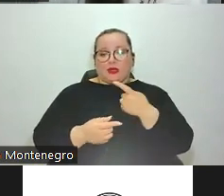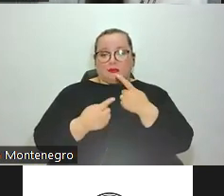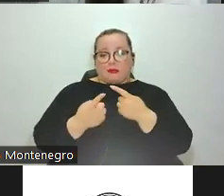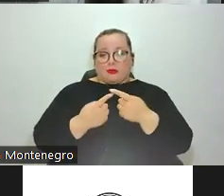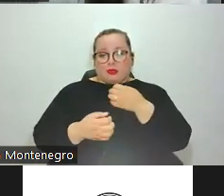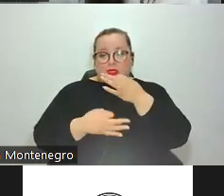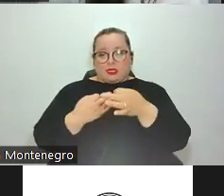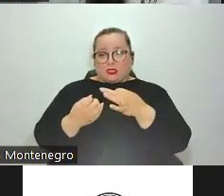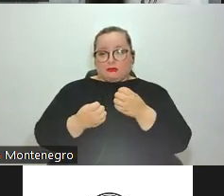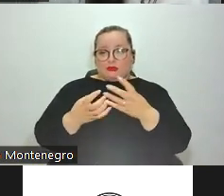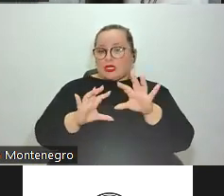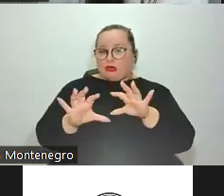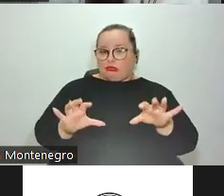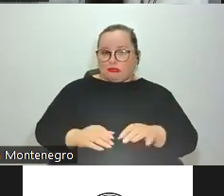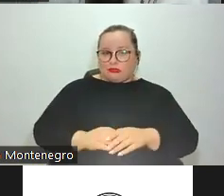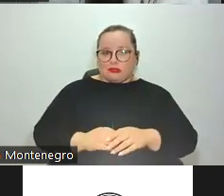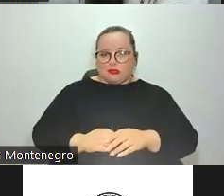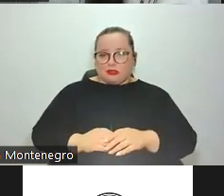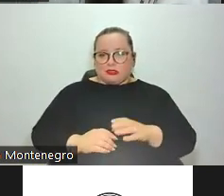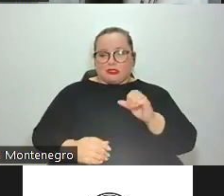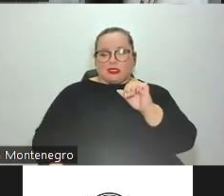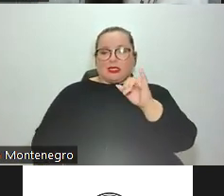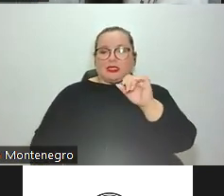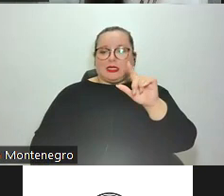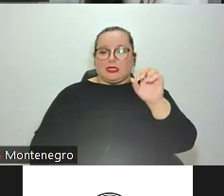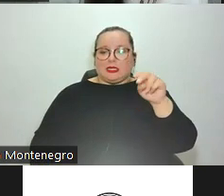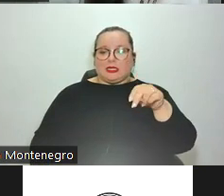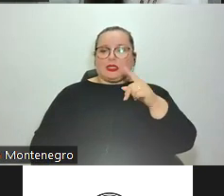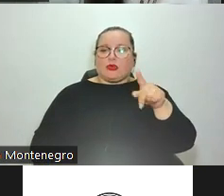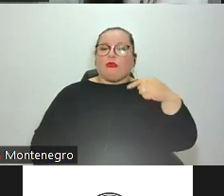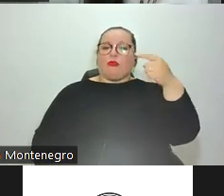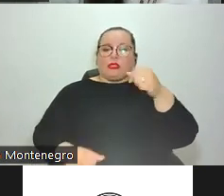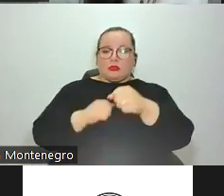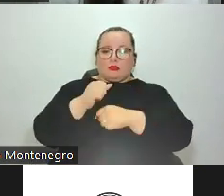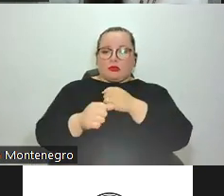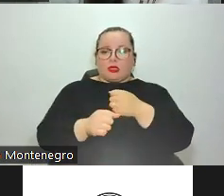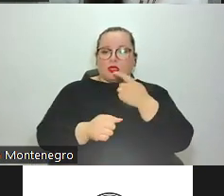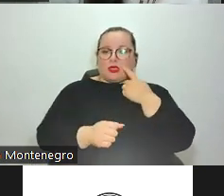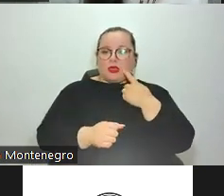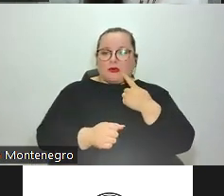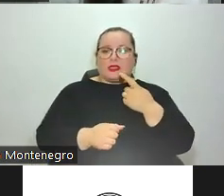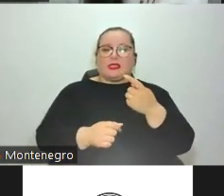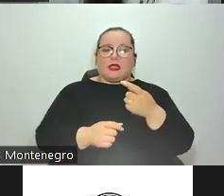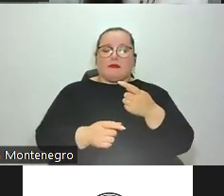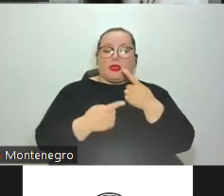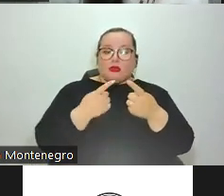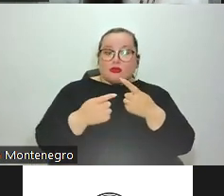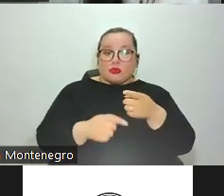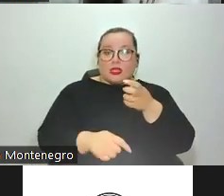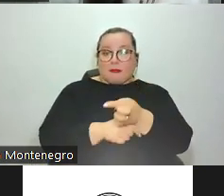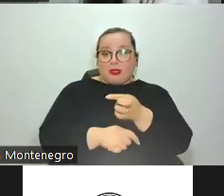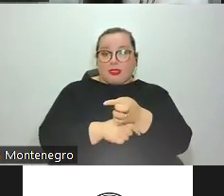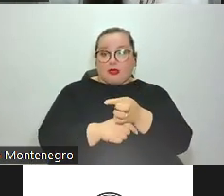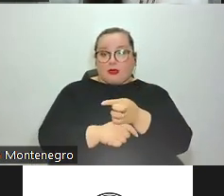dicen aquí. Aline, yo el próximo año me arriesgaré a realizar mi consulta pedagógica. He tenido miedo de los